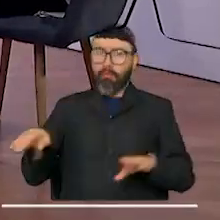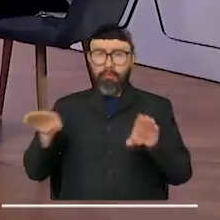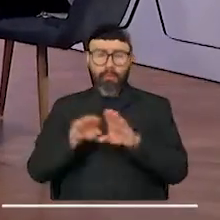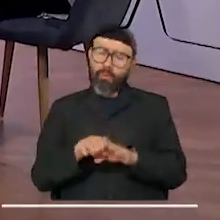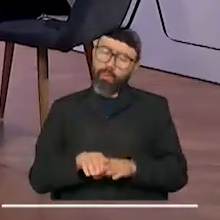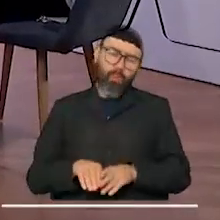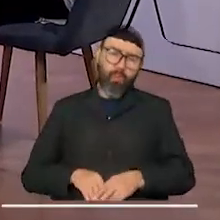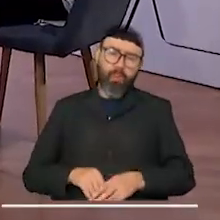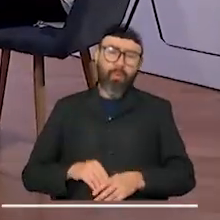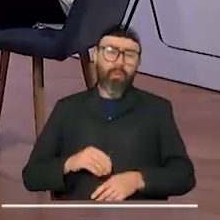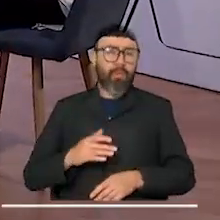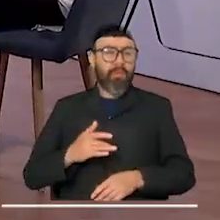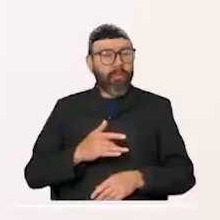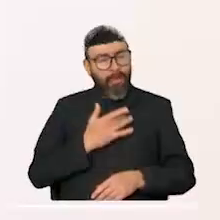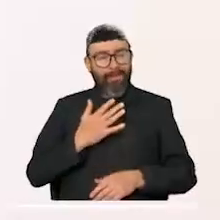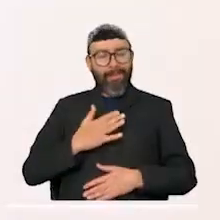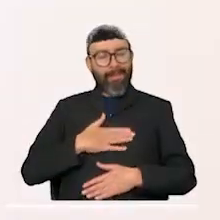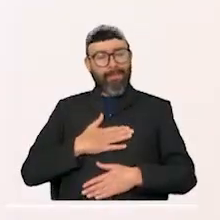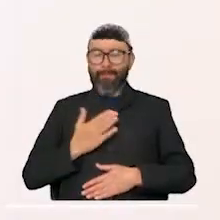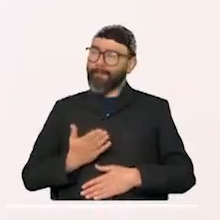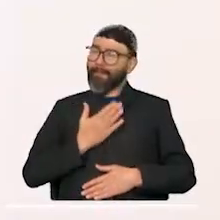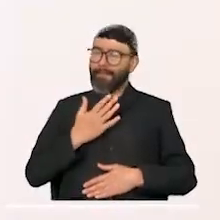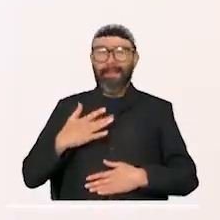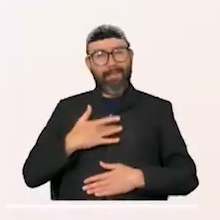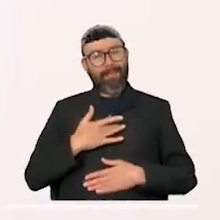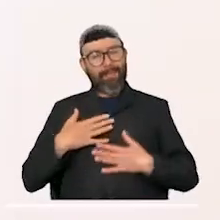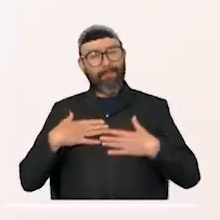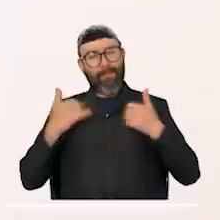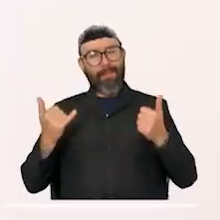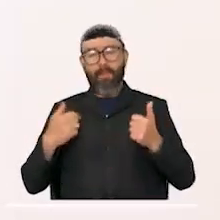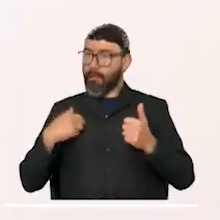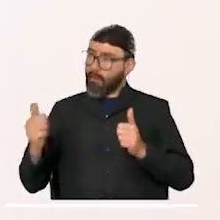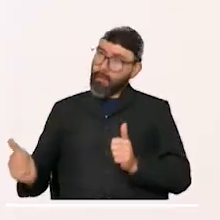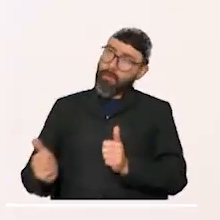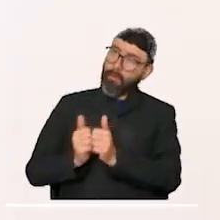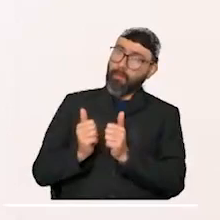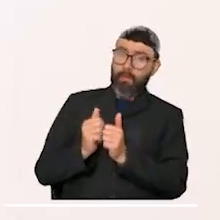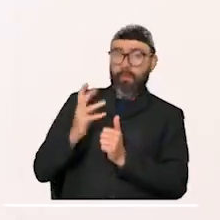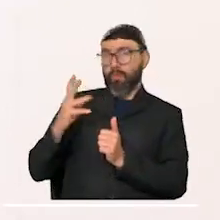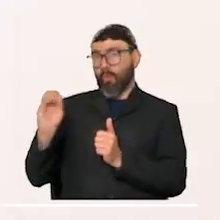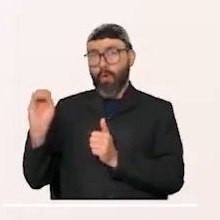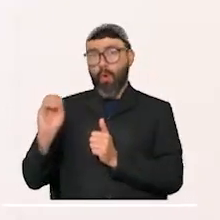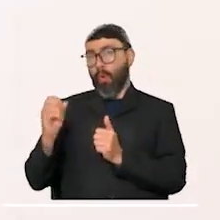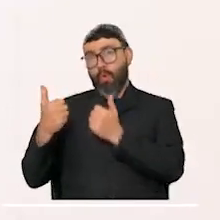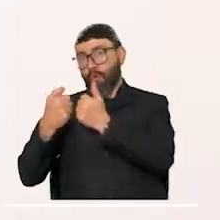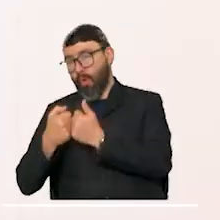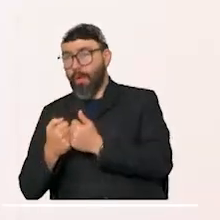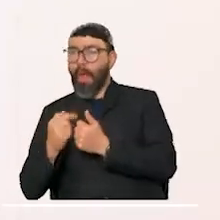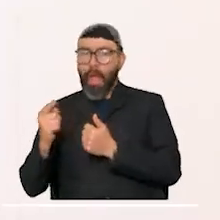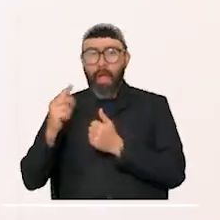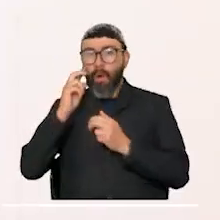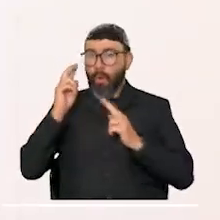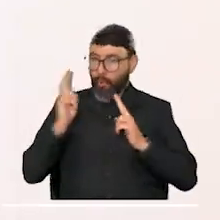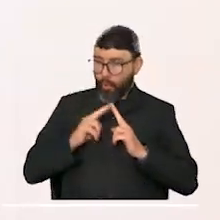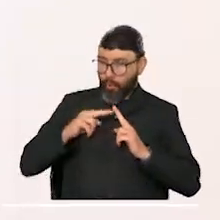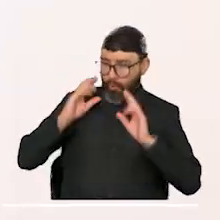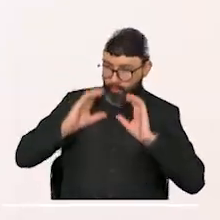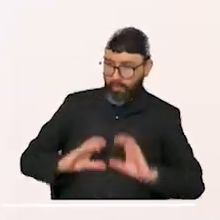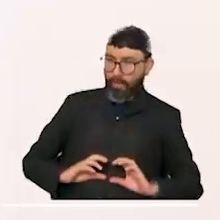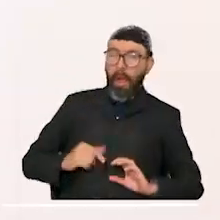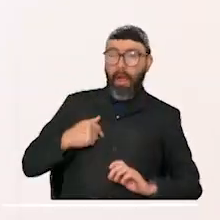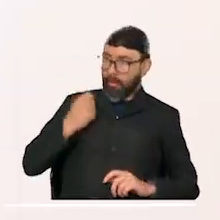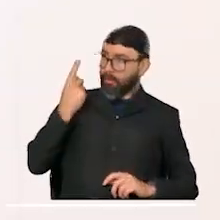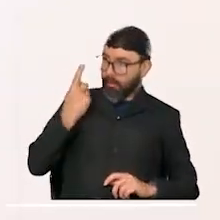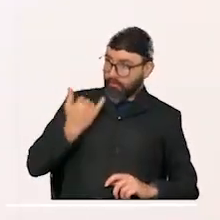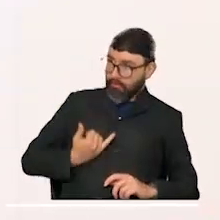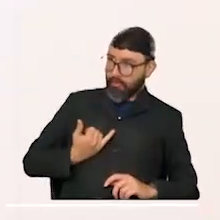que yo me sienta cómoda y si estoy Compartiendo con mi pareja que de pronto mi pareja también conozca mi cuerpo me entienda